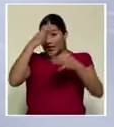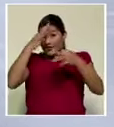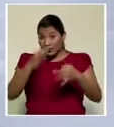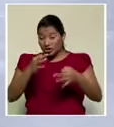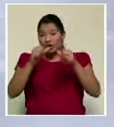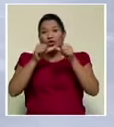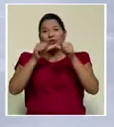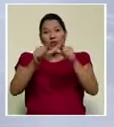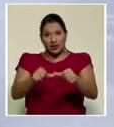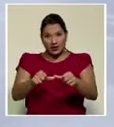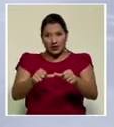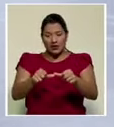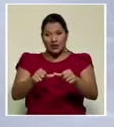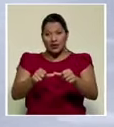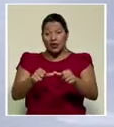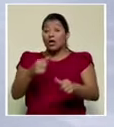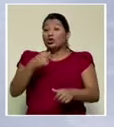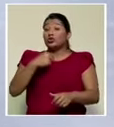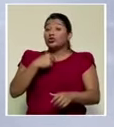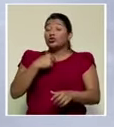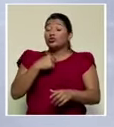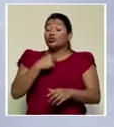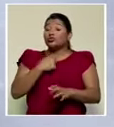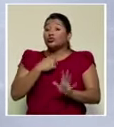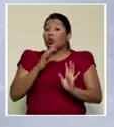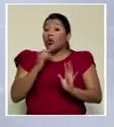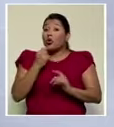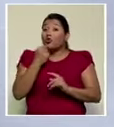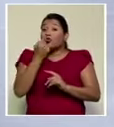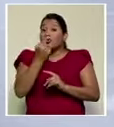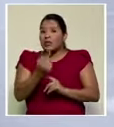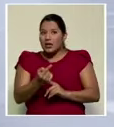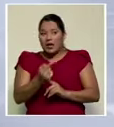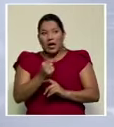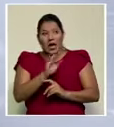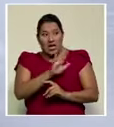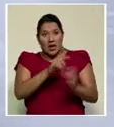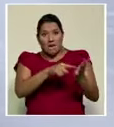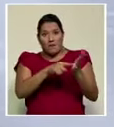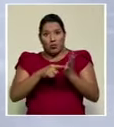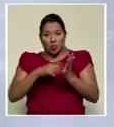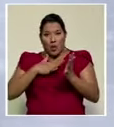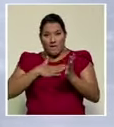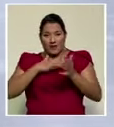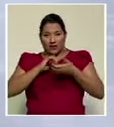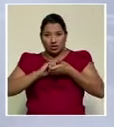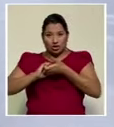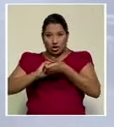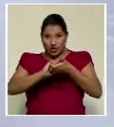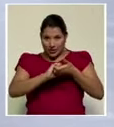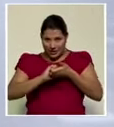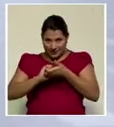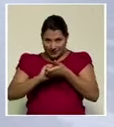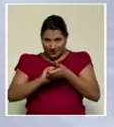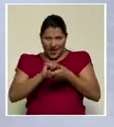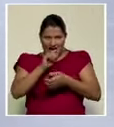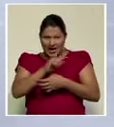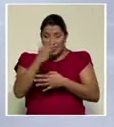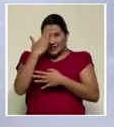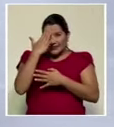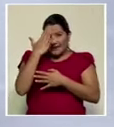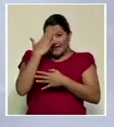mantenerse. Yo diría en un acto, un gesto de solidaridad conmigo a sabiendas del